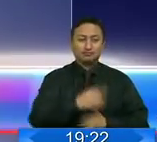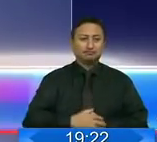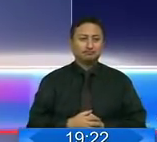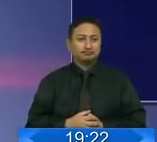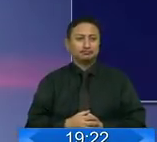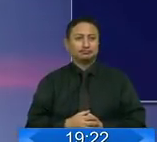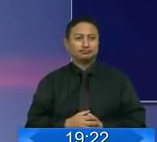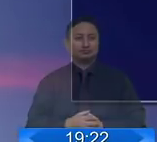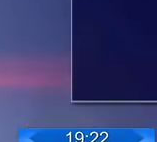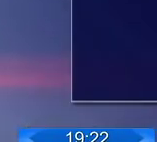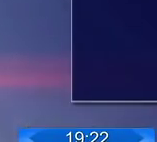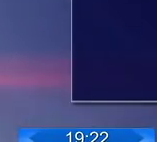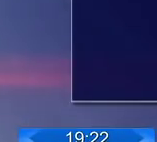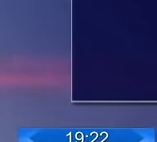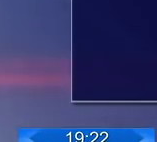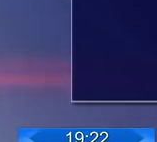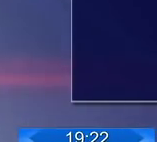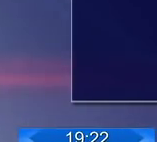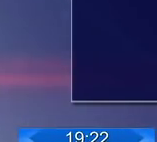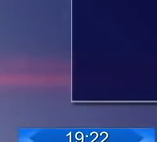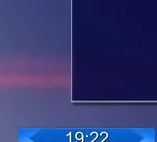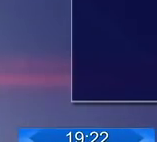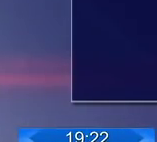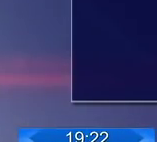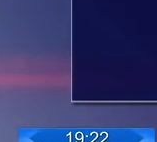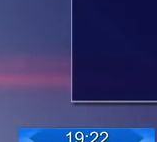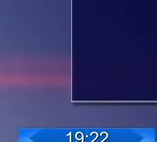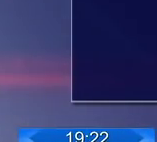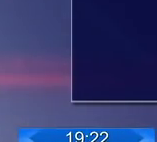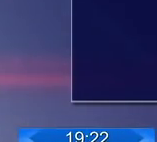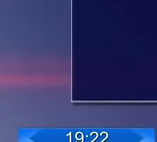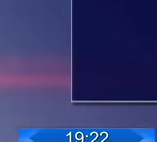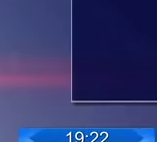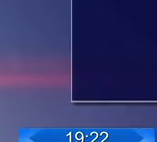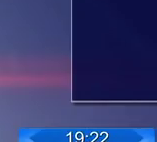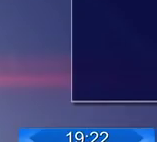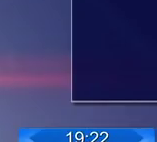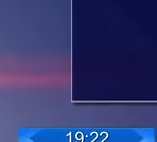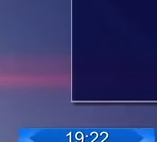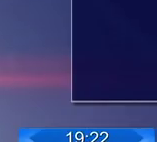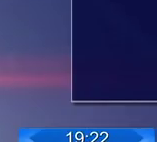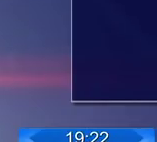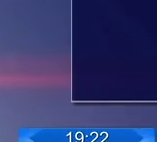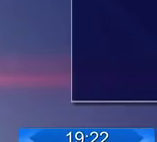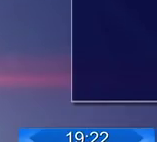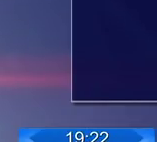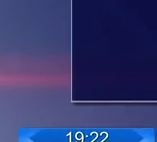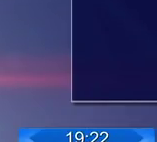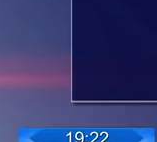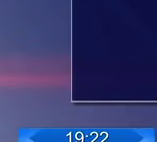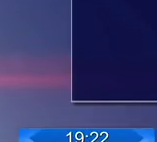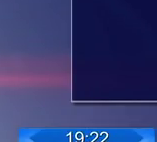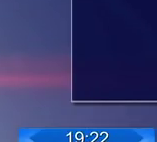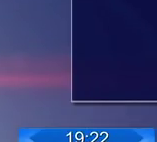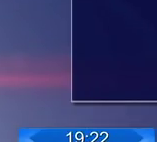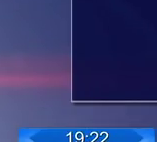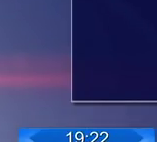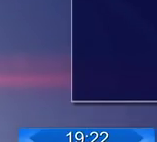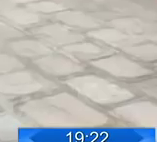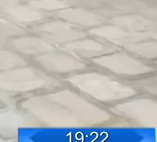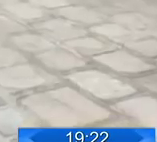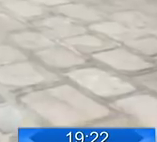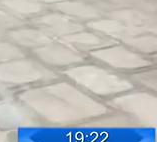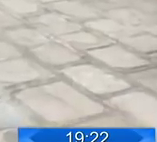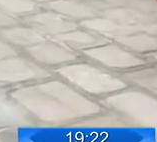Flores, Hannah Peterson, Edward Olivo, Jocelyn Aliaga y Samir Castillo. 3